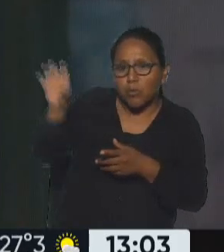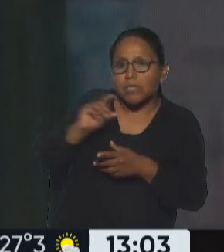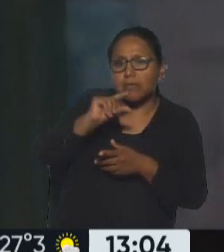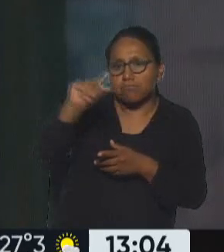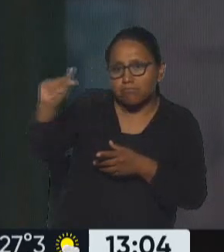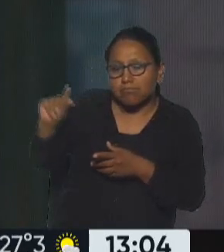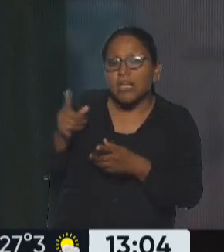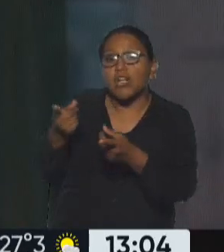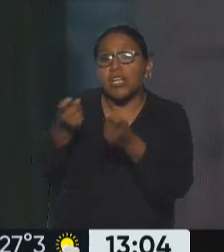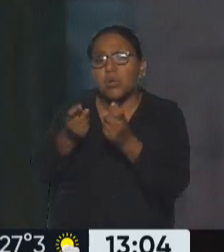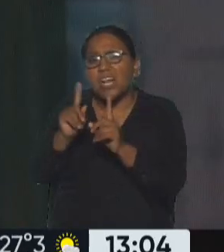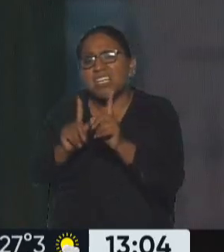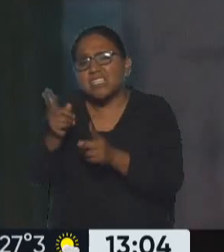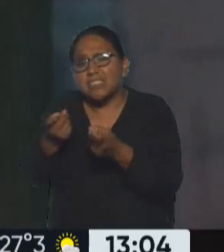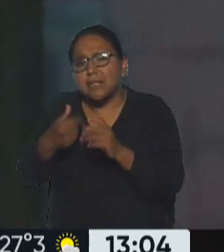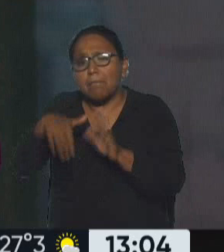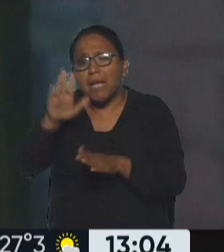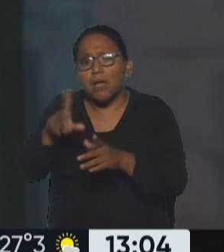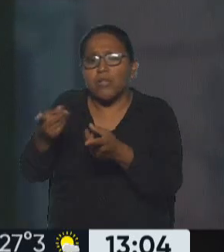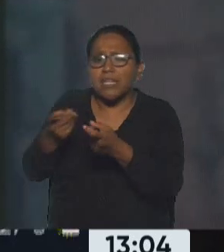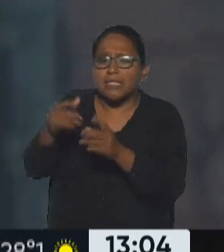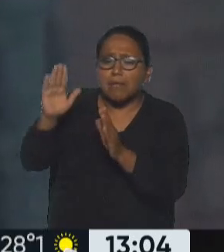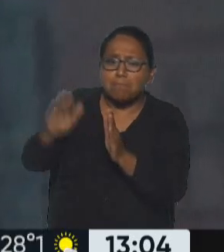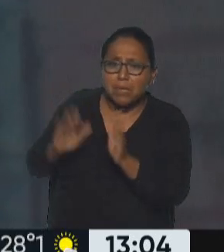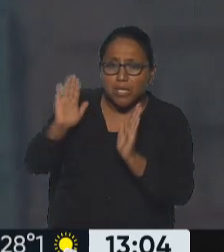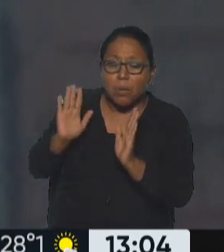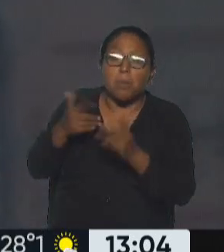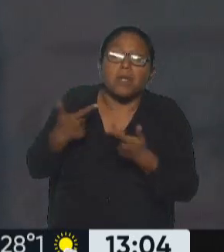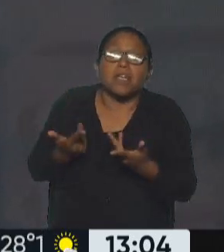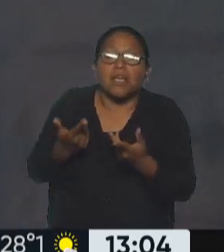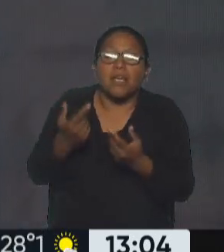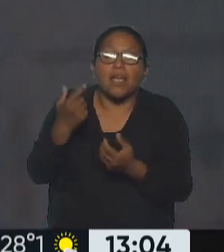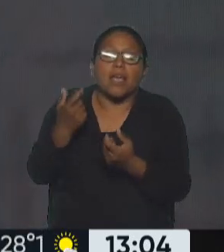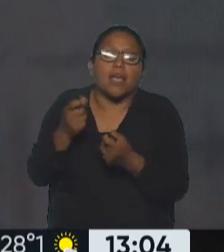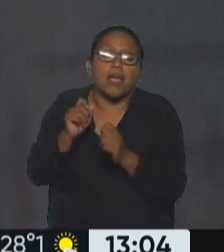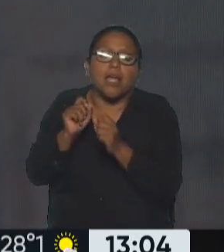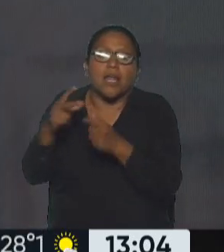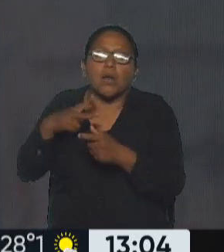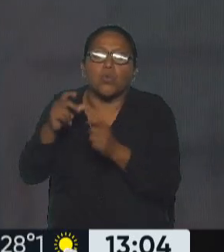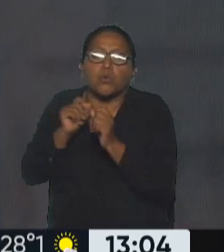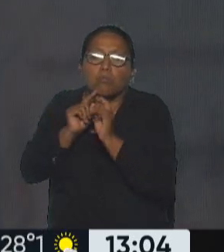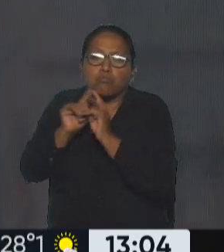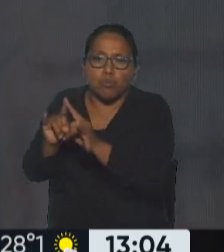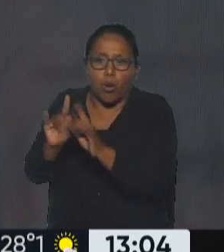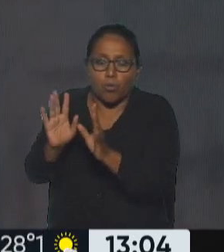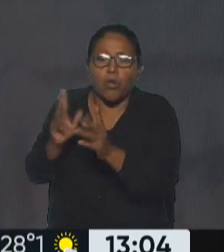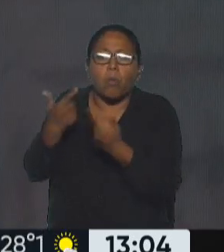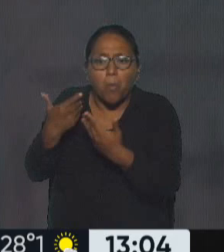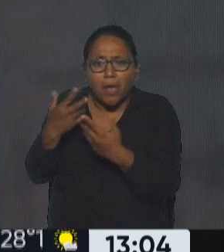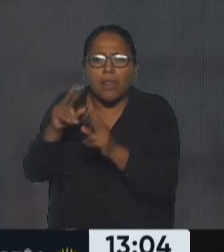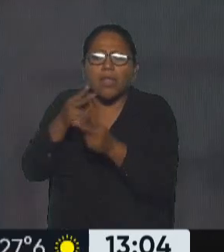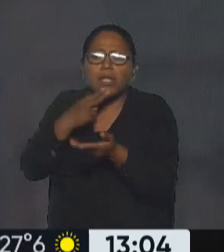lo necesita más y hay otras que los necesitan menos por qué Porque el resto de los financian con recursos propios las provincias También tienen